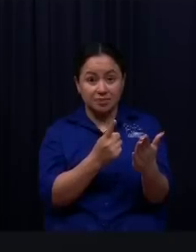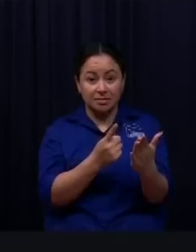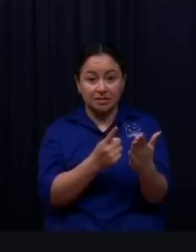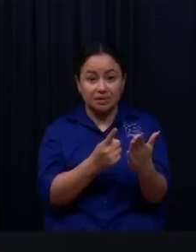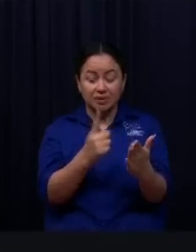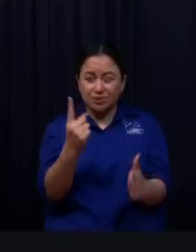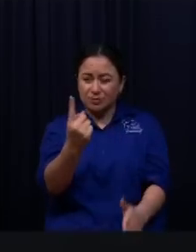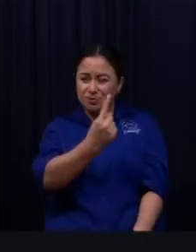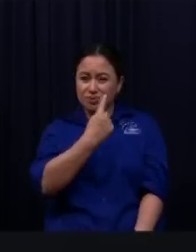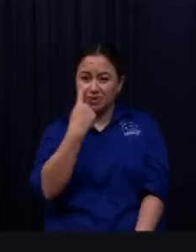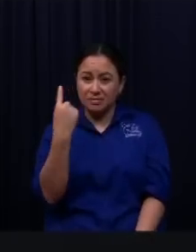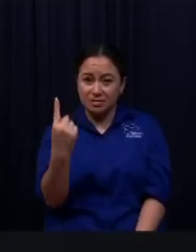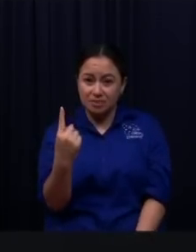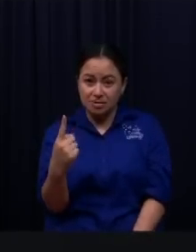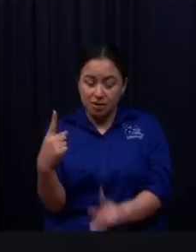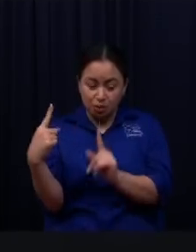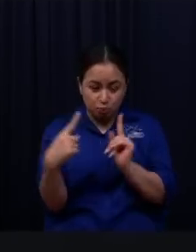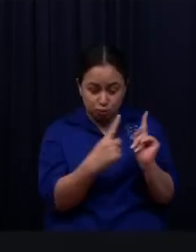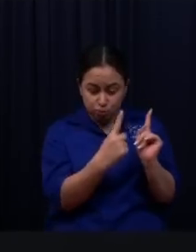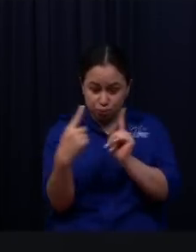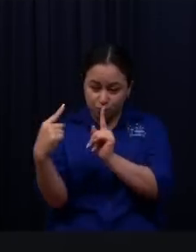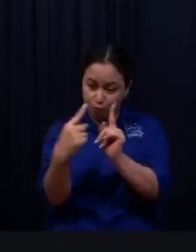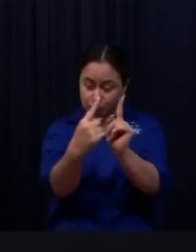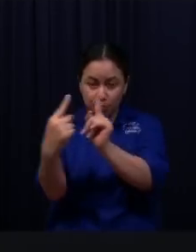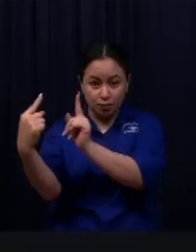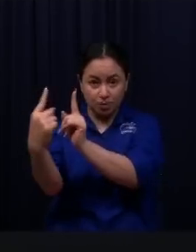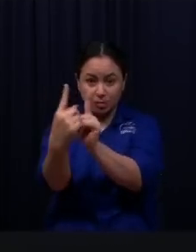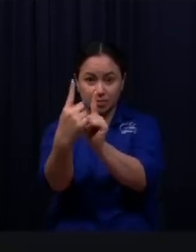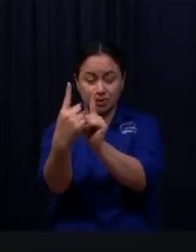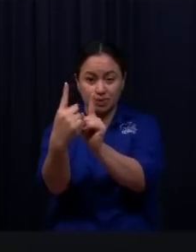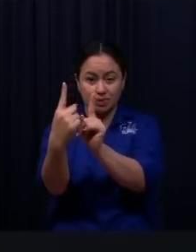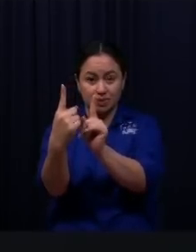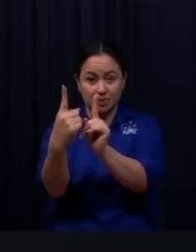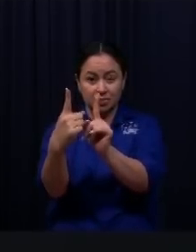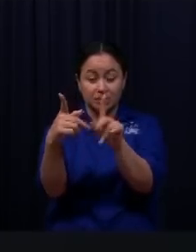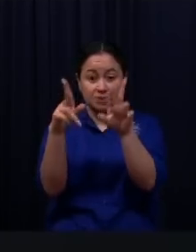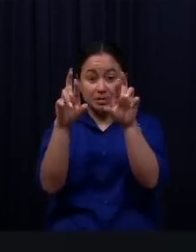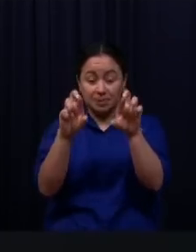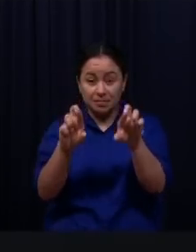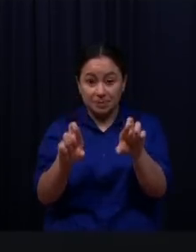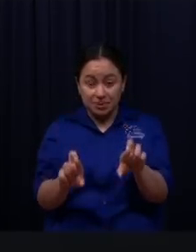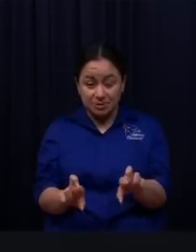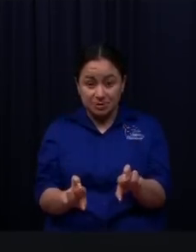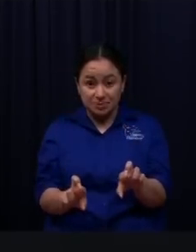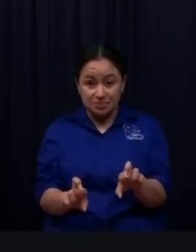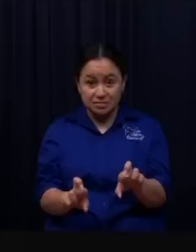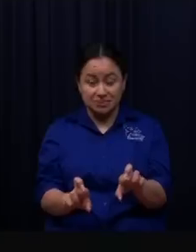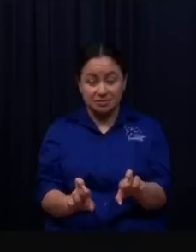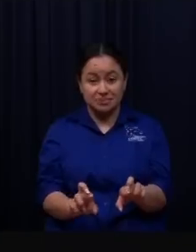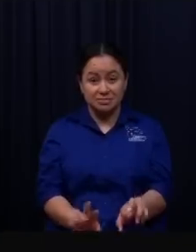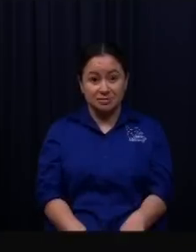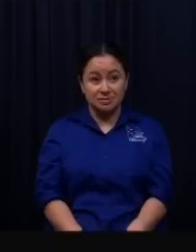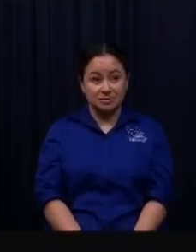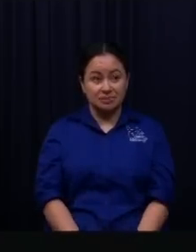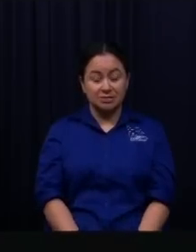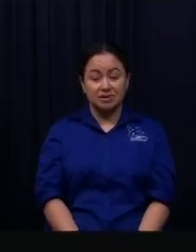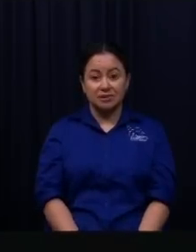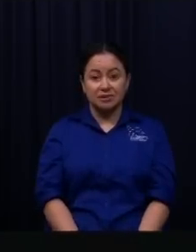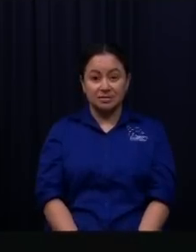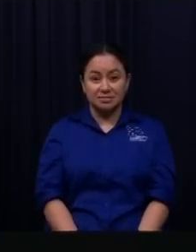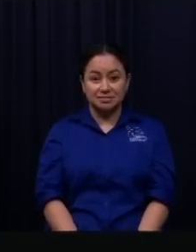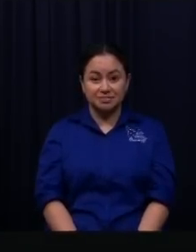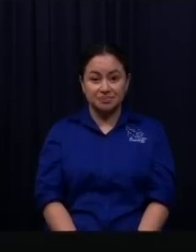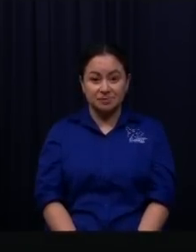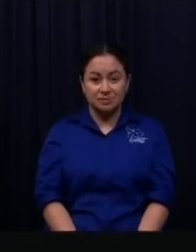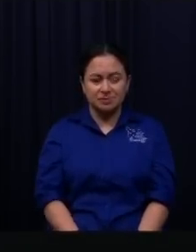lo persiguieron, los que lo persiguieron fueron los judíos. Y él dice: vosotros sabéis con